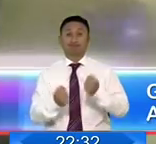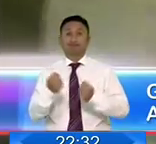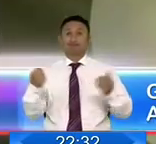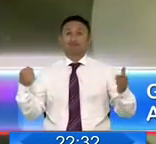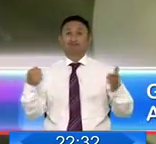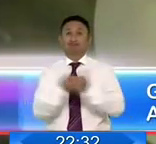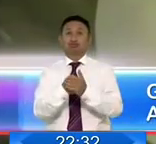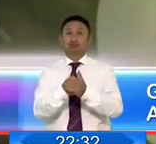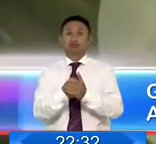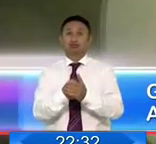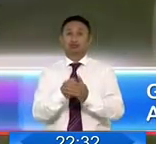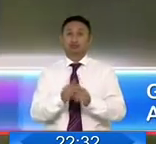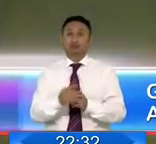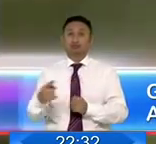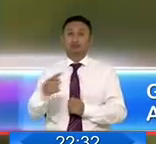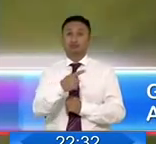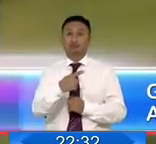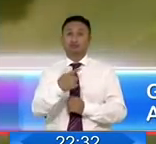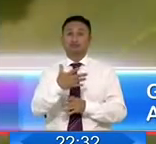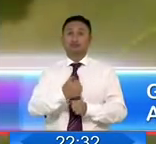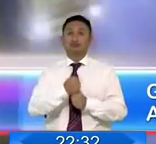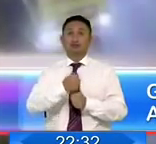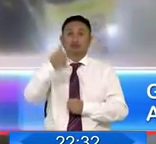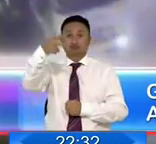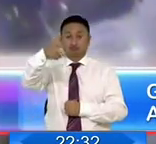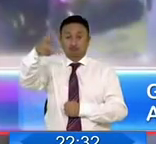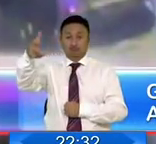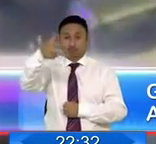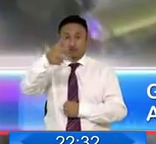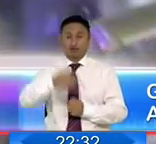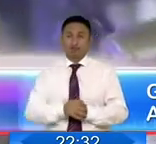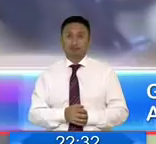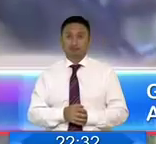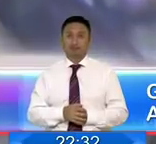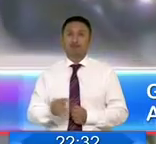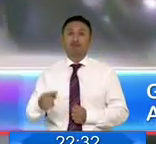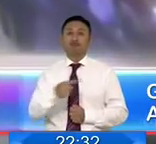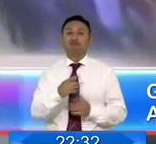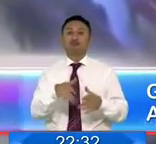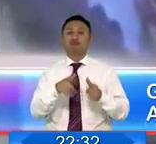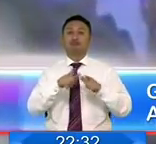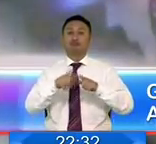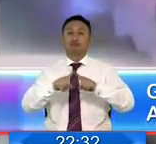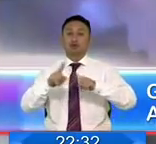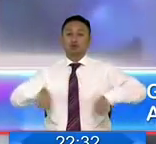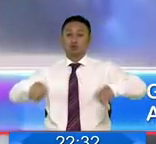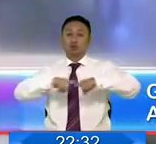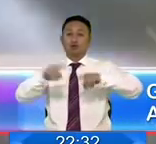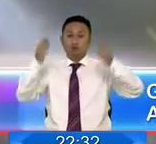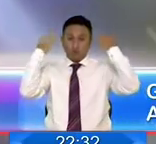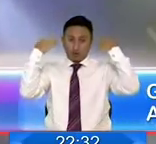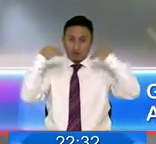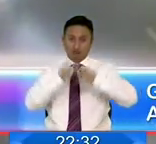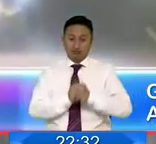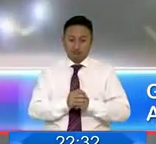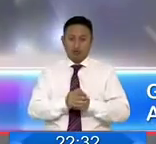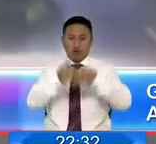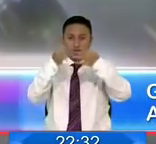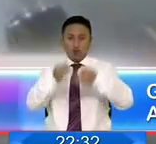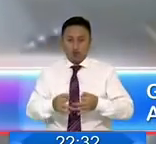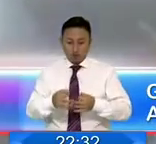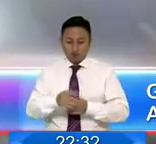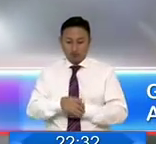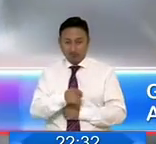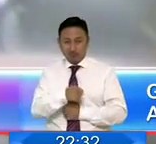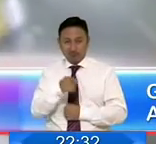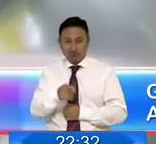tránsito fueron captados por las cámaras de seguridad Ojos de Águila, las cuales, ubicadas en distintos puntos de Guayaquil, lograron grabar el minuto